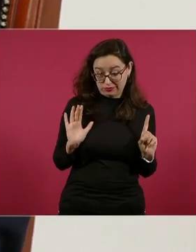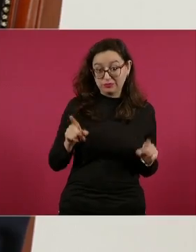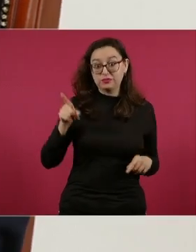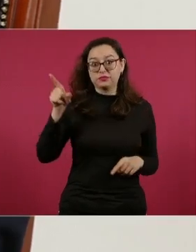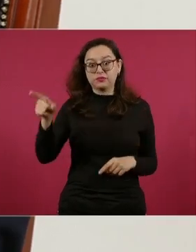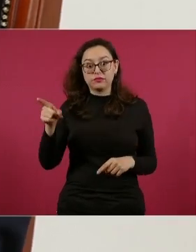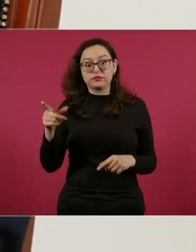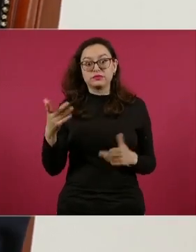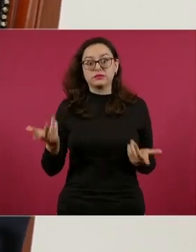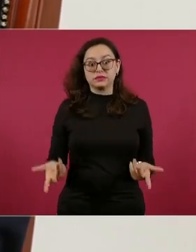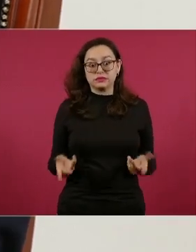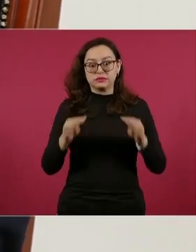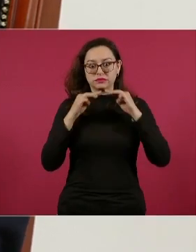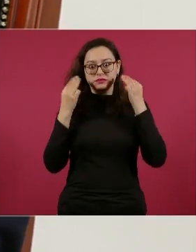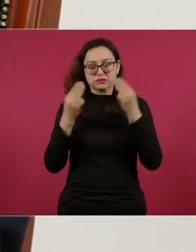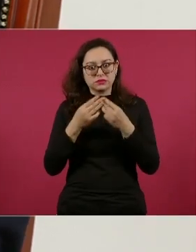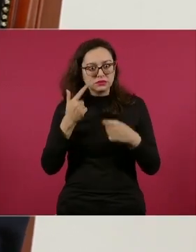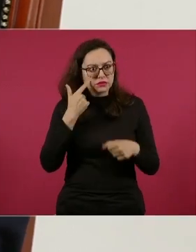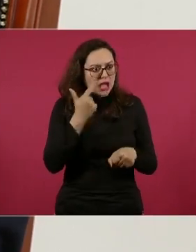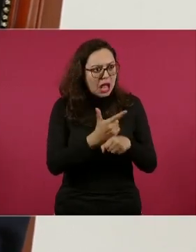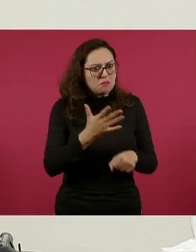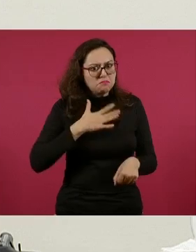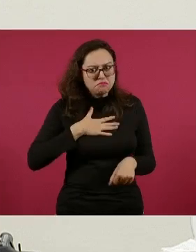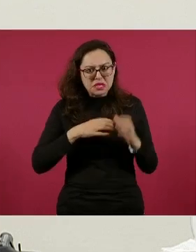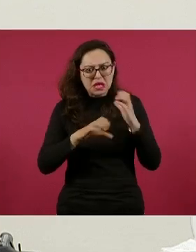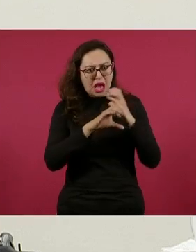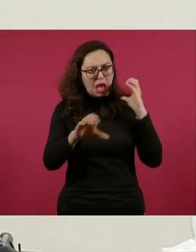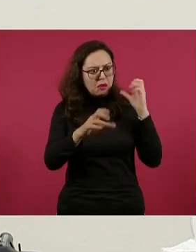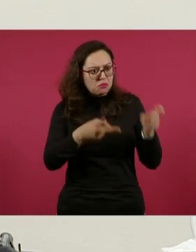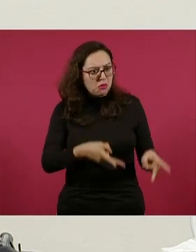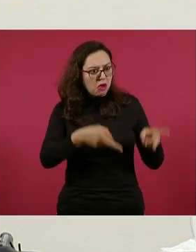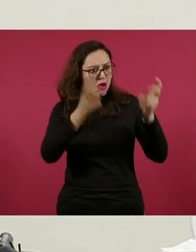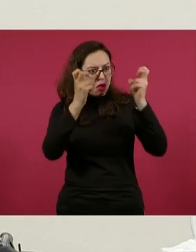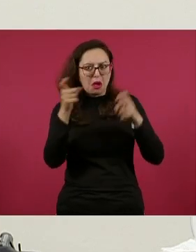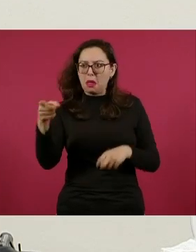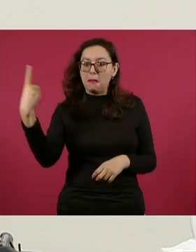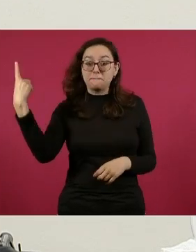ordena que les den un escarmiento y